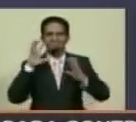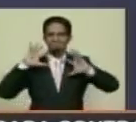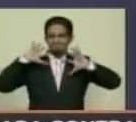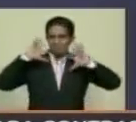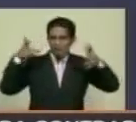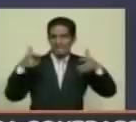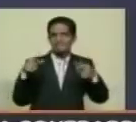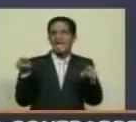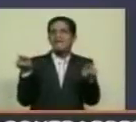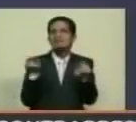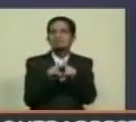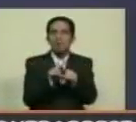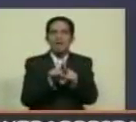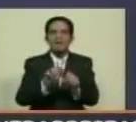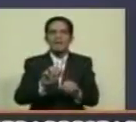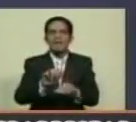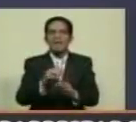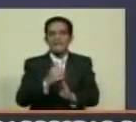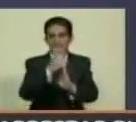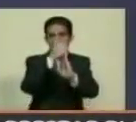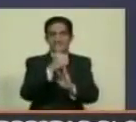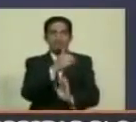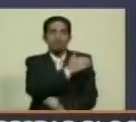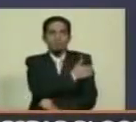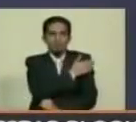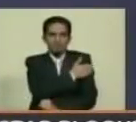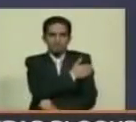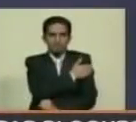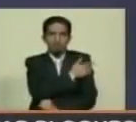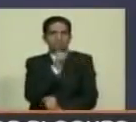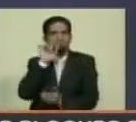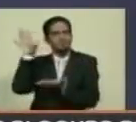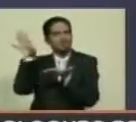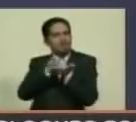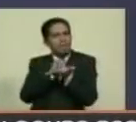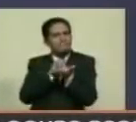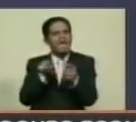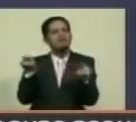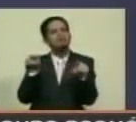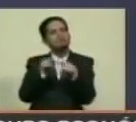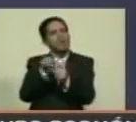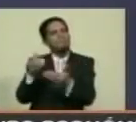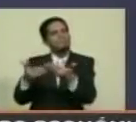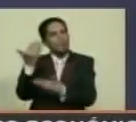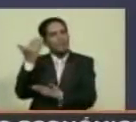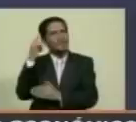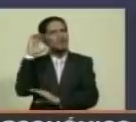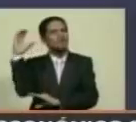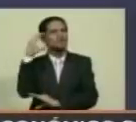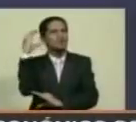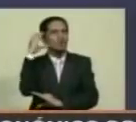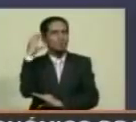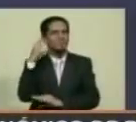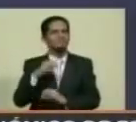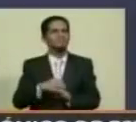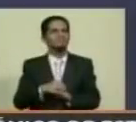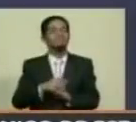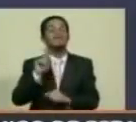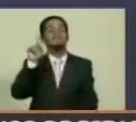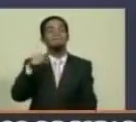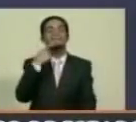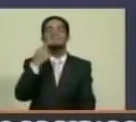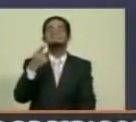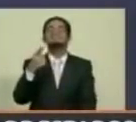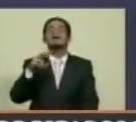de dirigentes de oposición para hacerse de la política en Venezuela. Igualmente destacaba que parte de las investigaciones